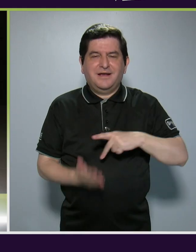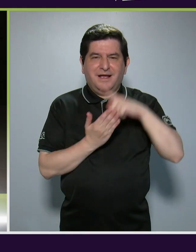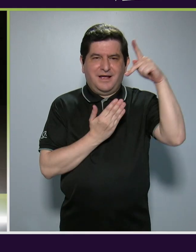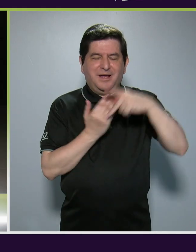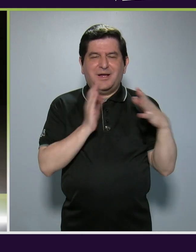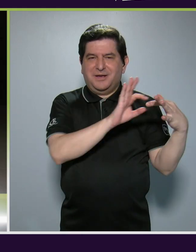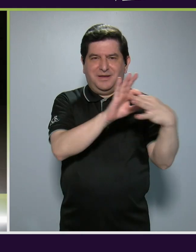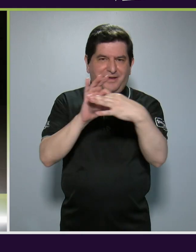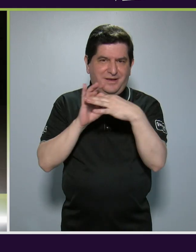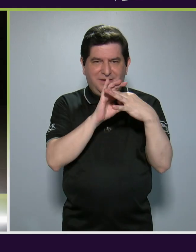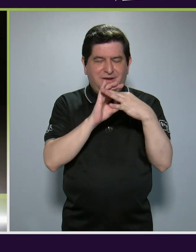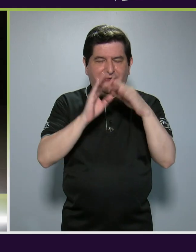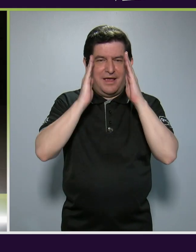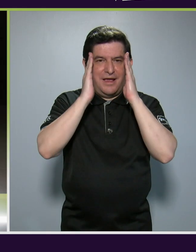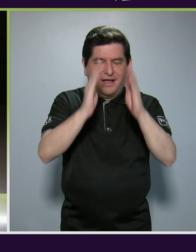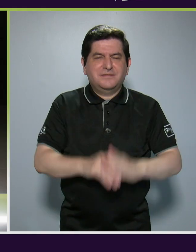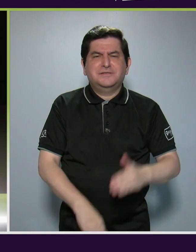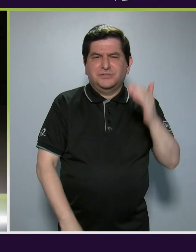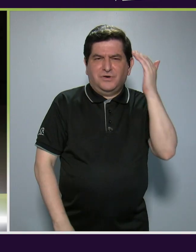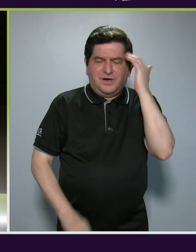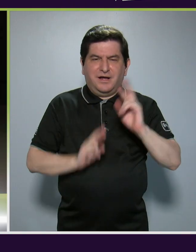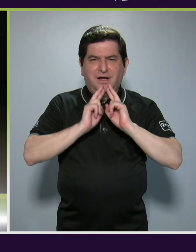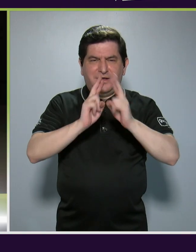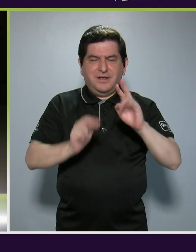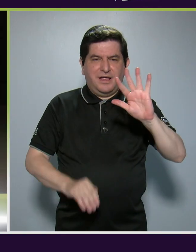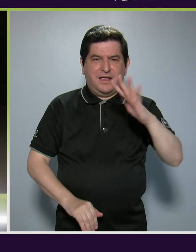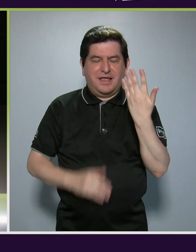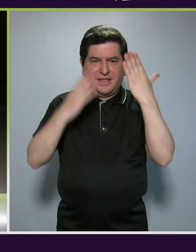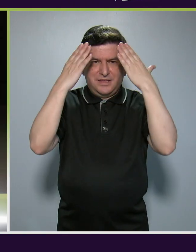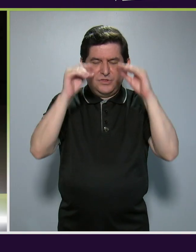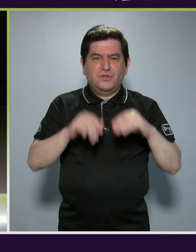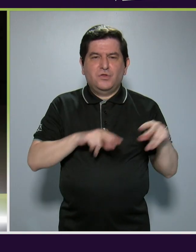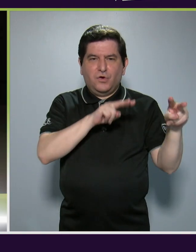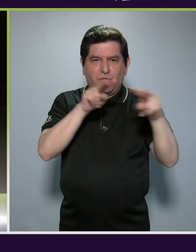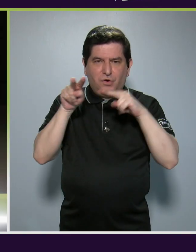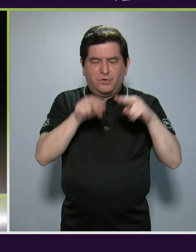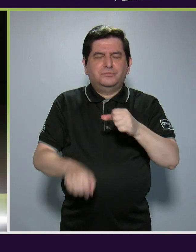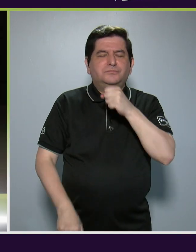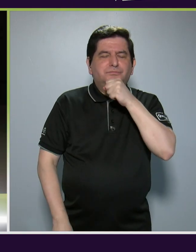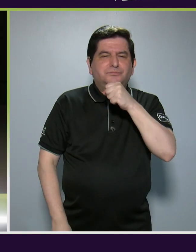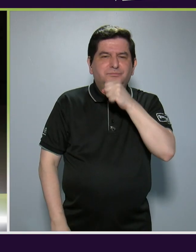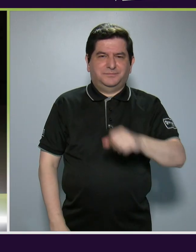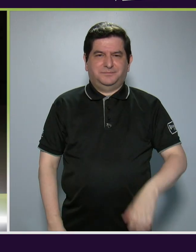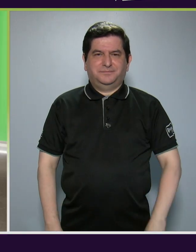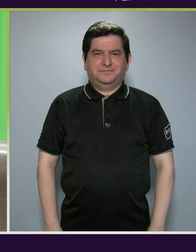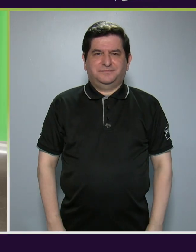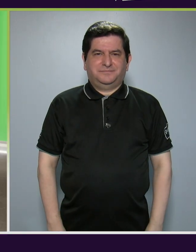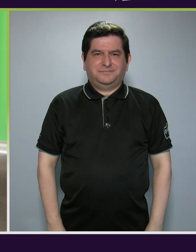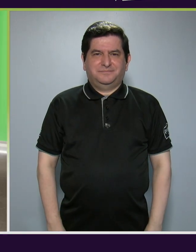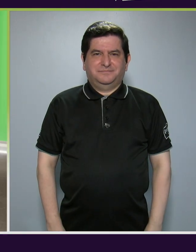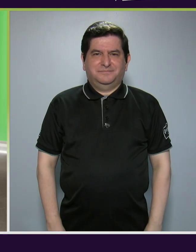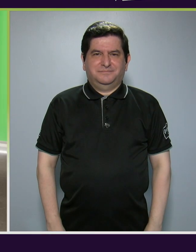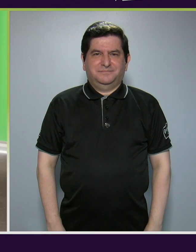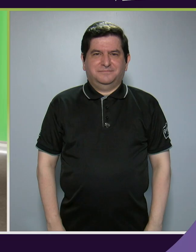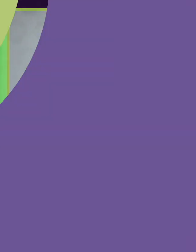de Nexos dedicada a conocer los resultados del 5º informe del Observatorio del Envejecimiento.